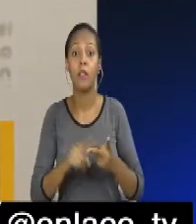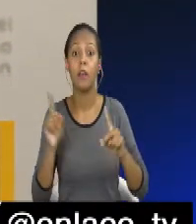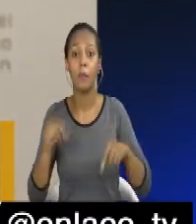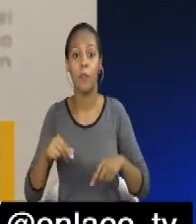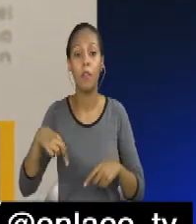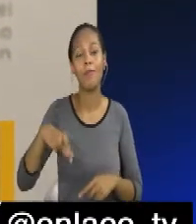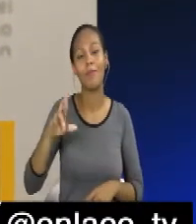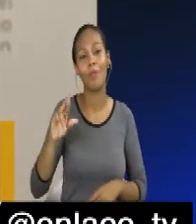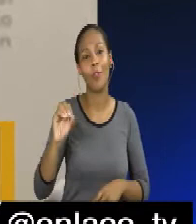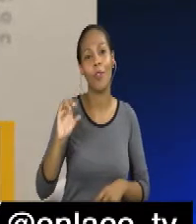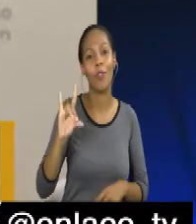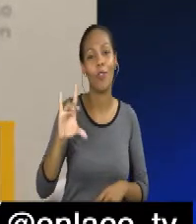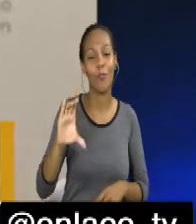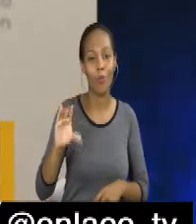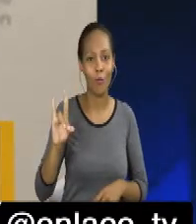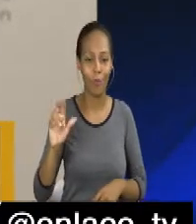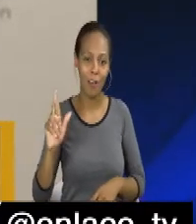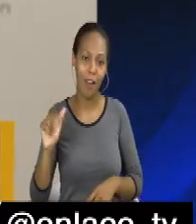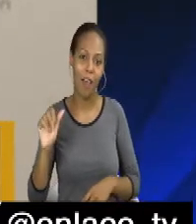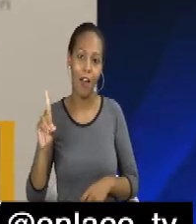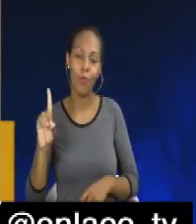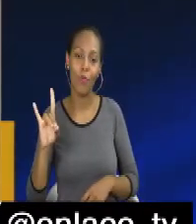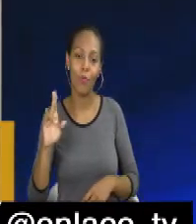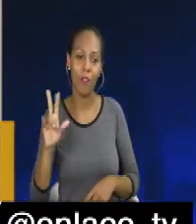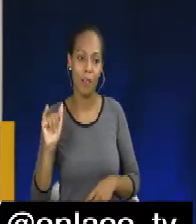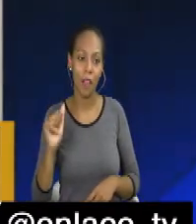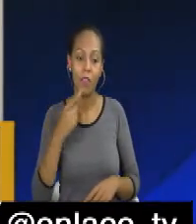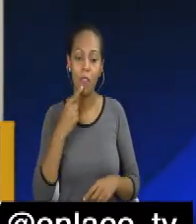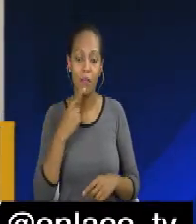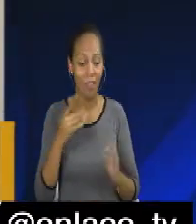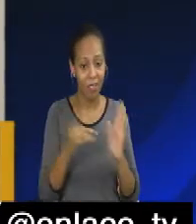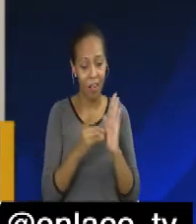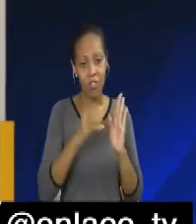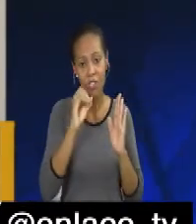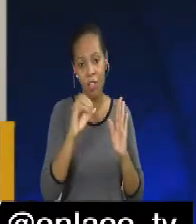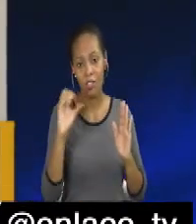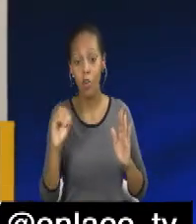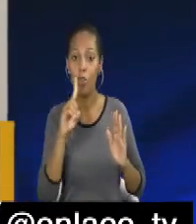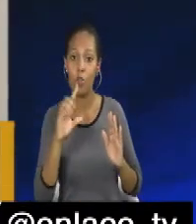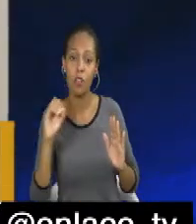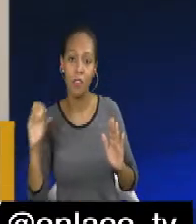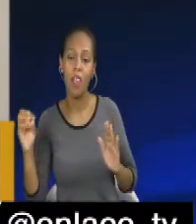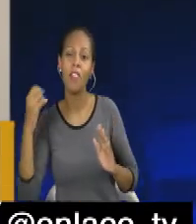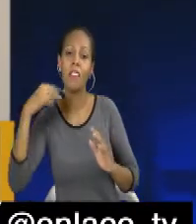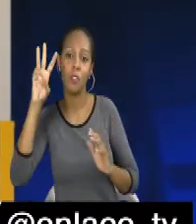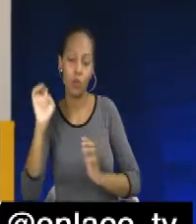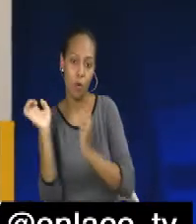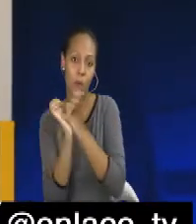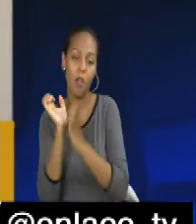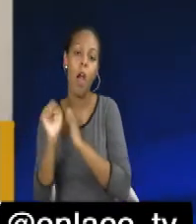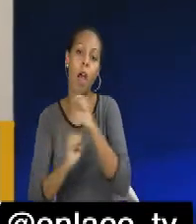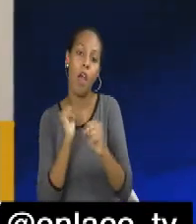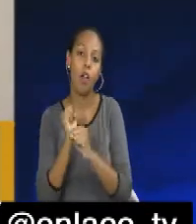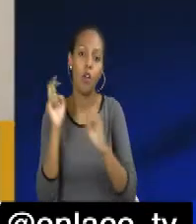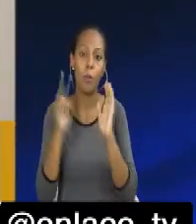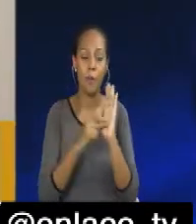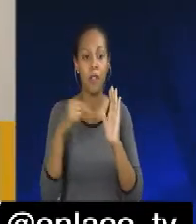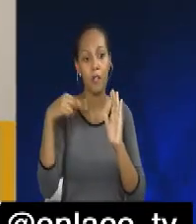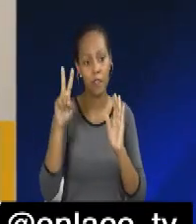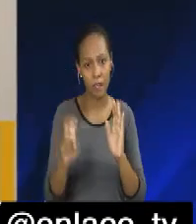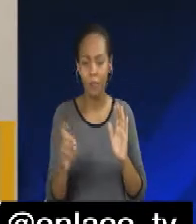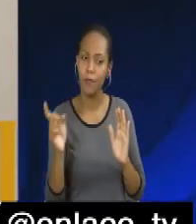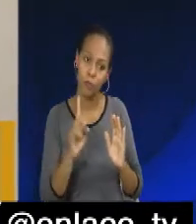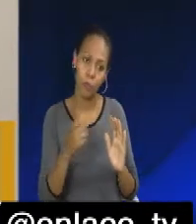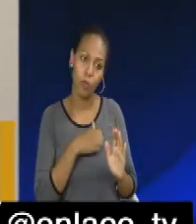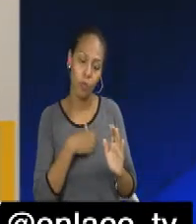le reitera la importancia de revocar el decreto 00100 del 18 de mayo de 2017 y en su lugar convocar a este evento